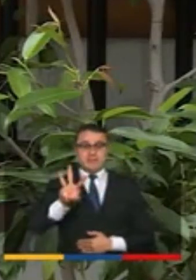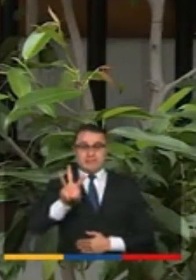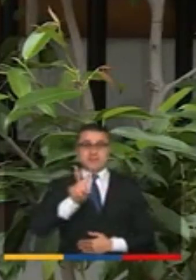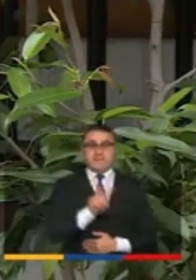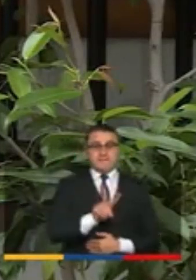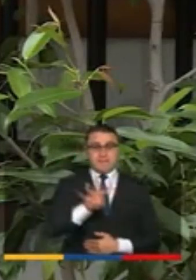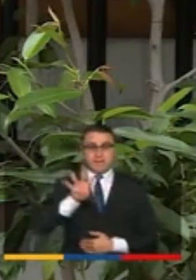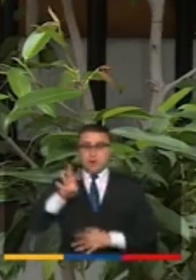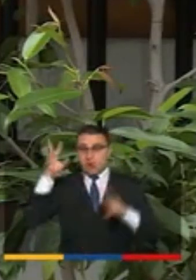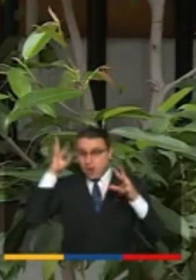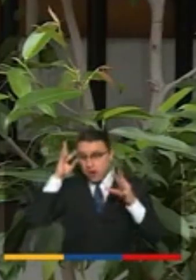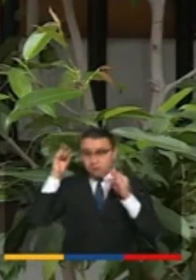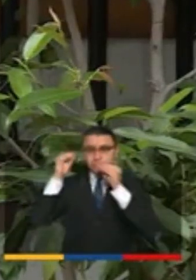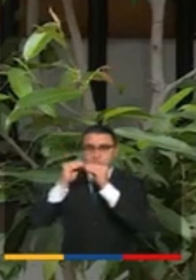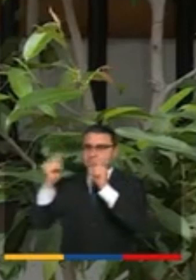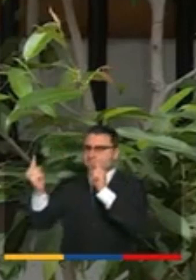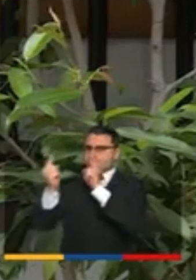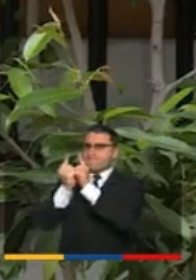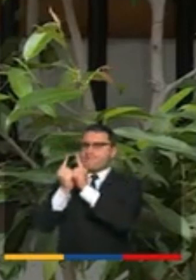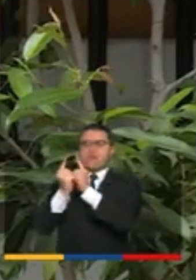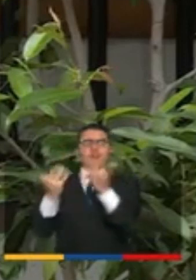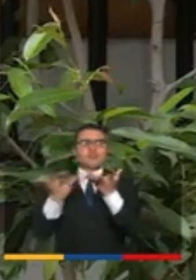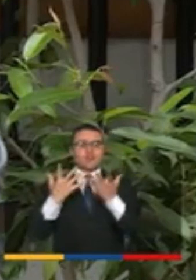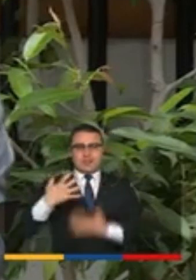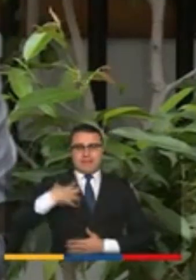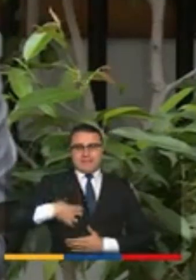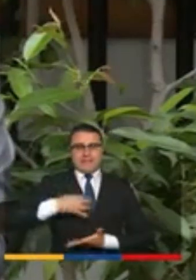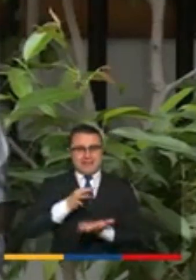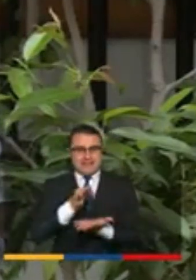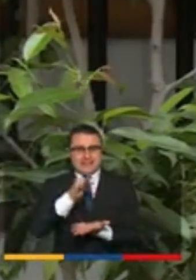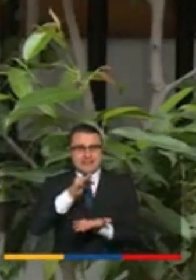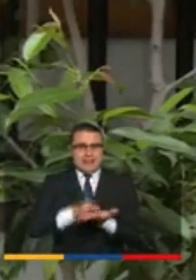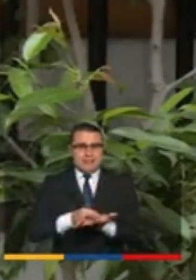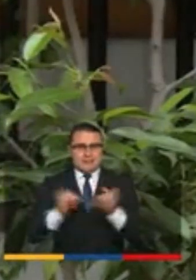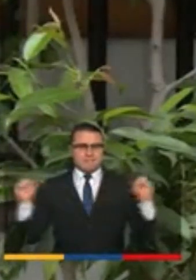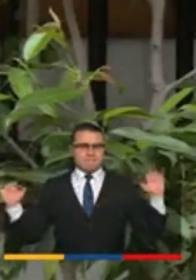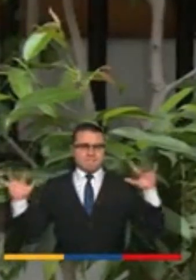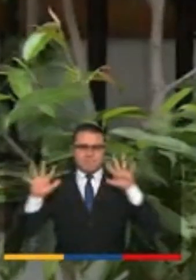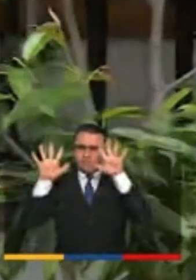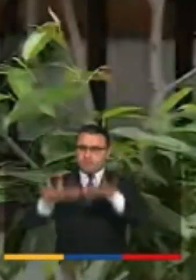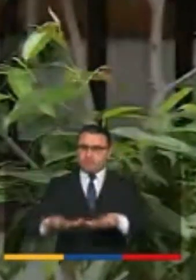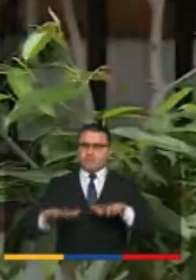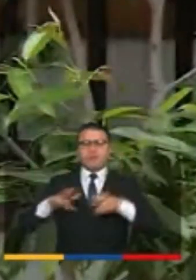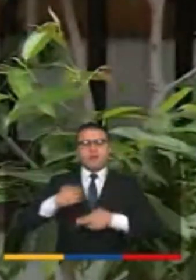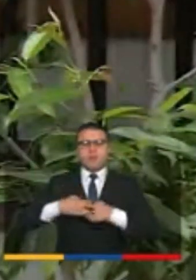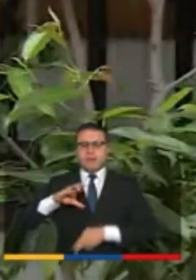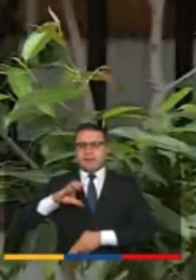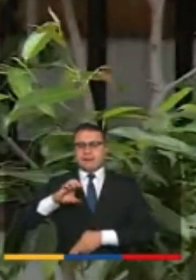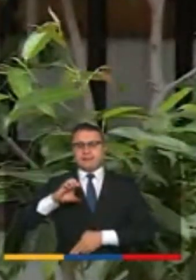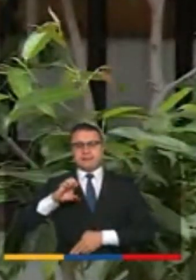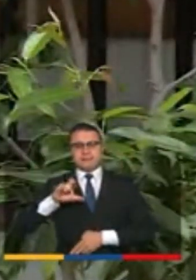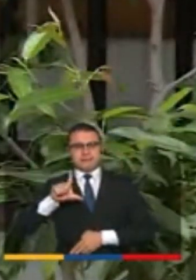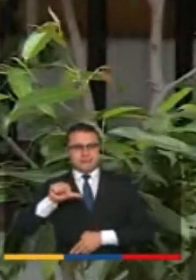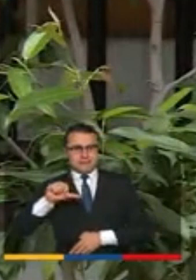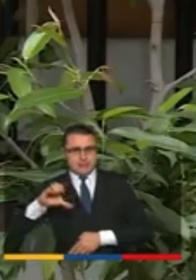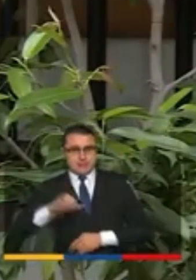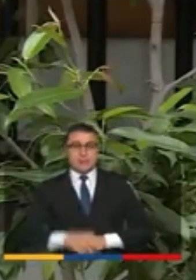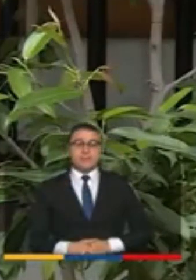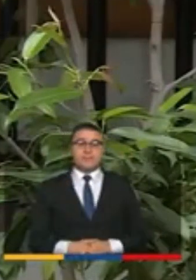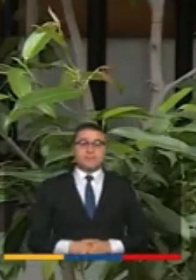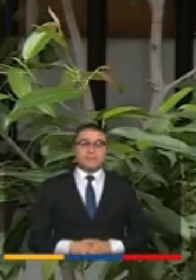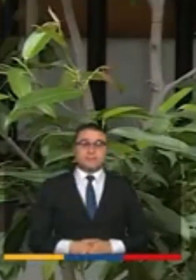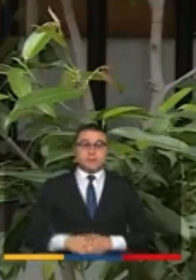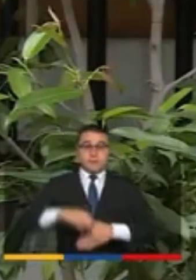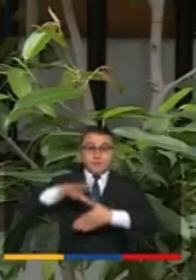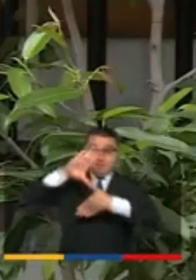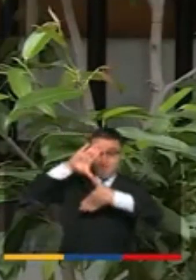marco de la CELAC en Buenos Aires, Argentina. En el ámbito antártico, me interesa